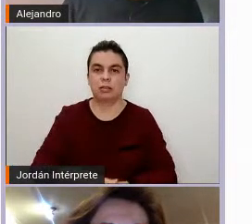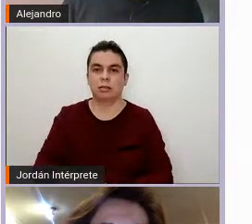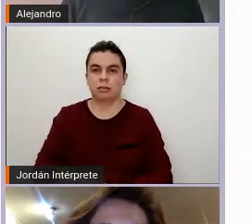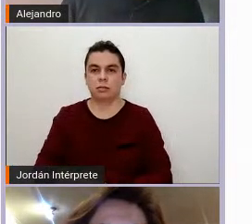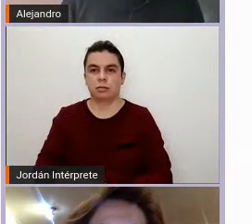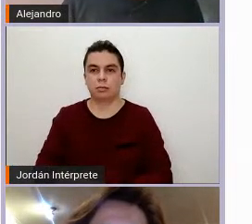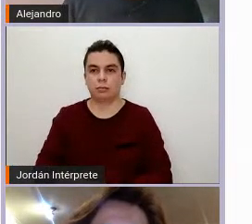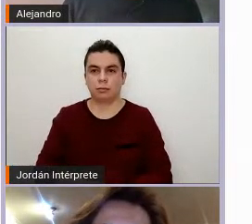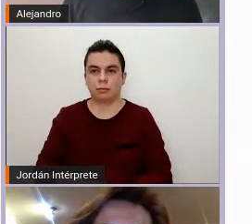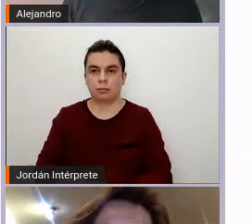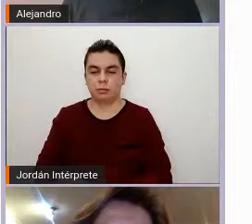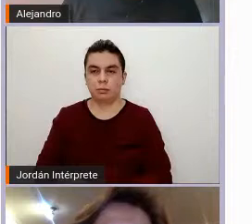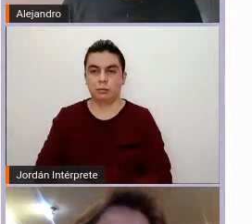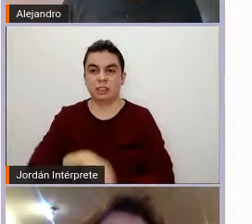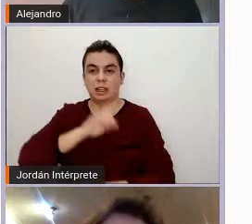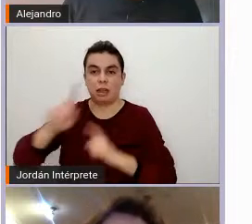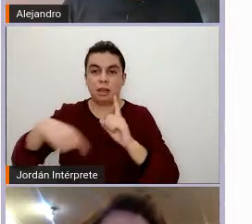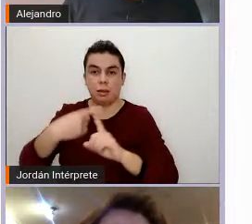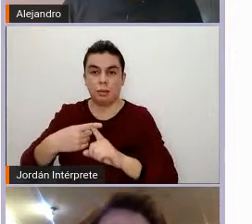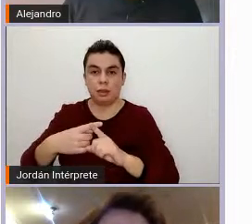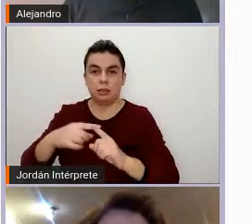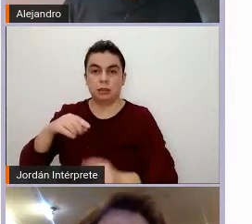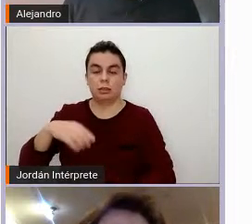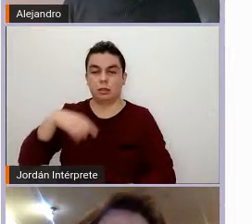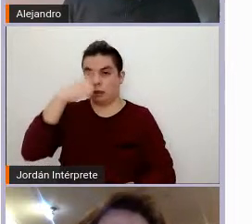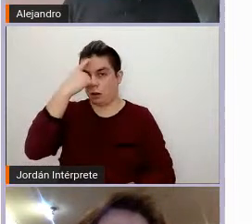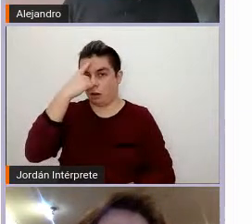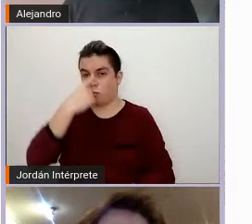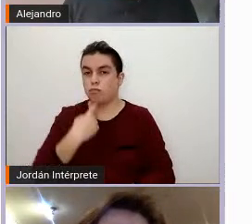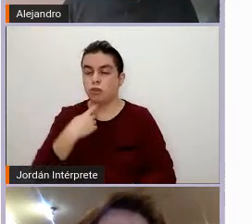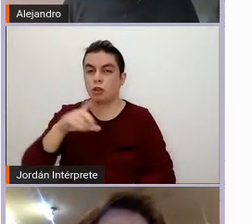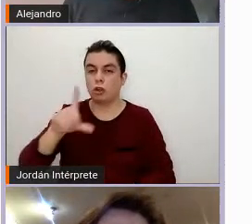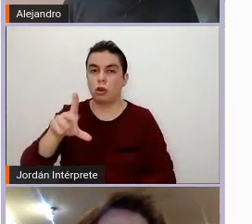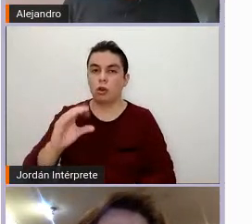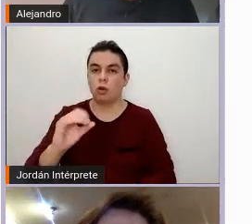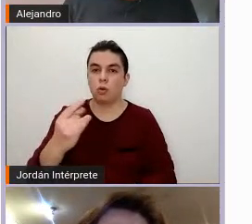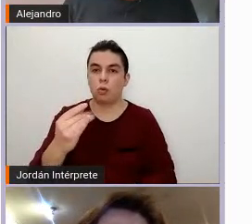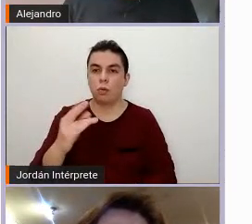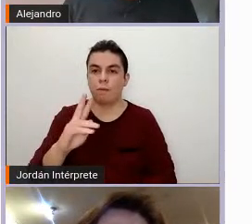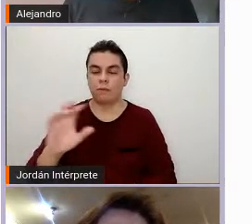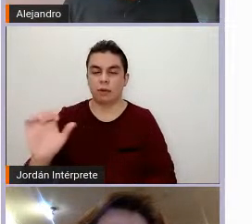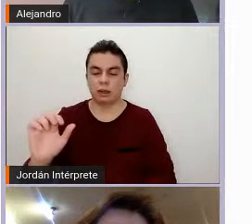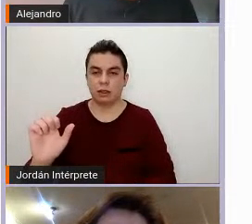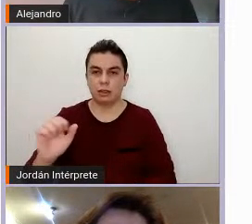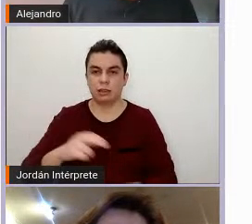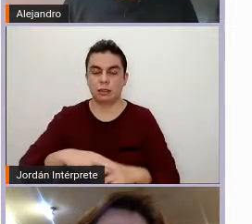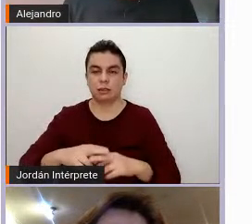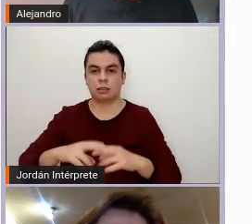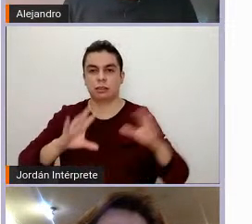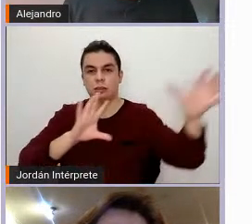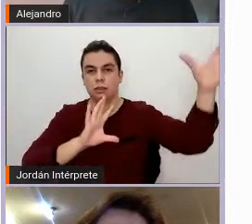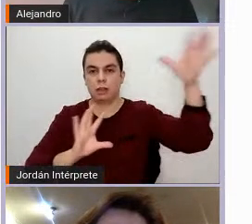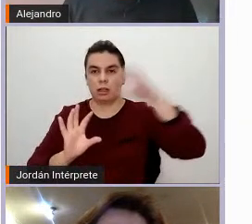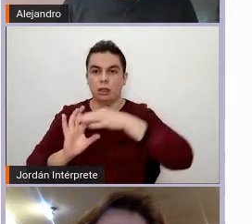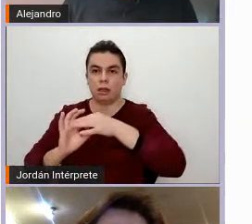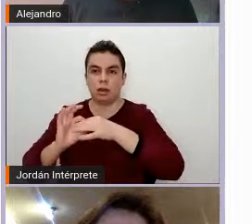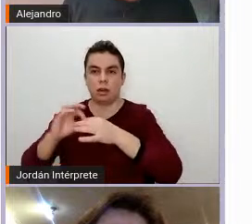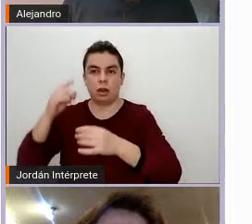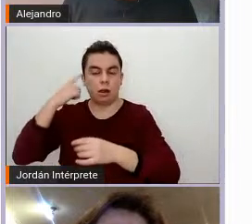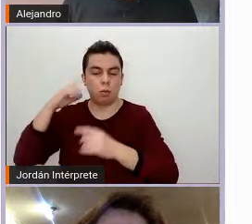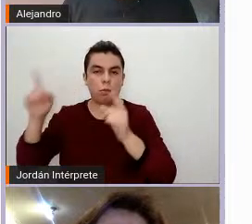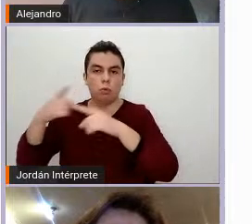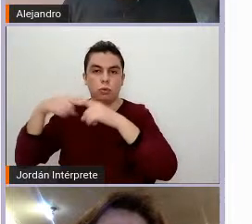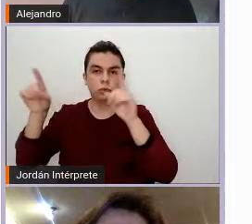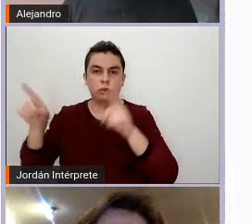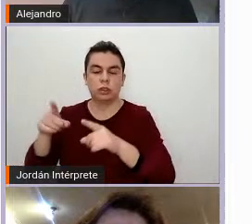Aún más, en el Louvre también se exhibió una pintura que hace referencia a la música docta, que ella tituló